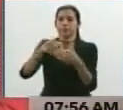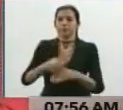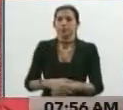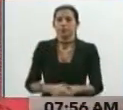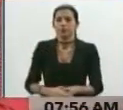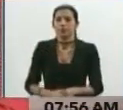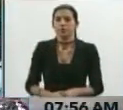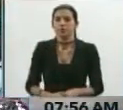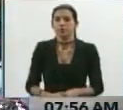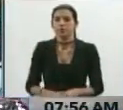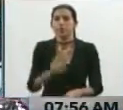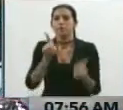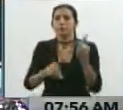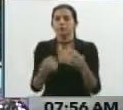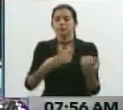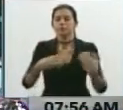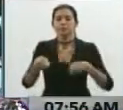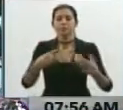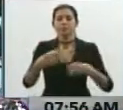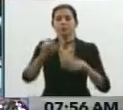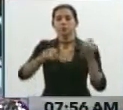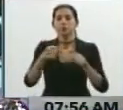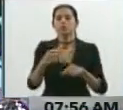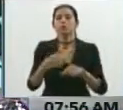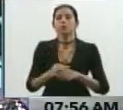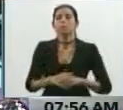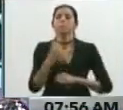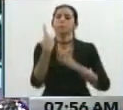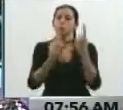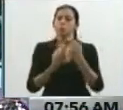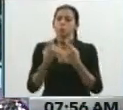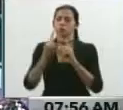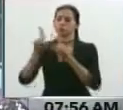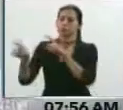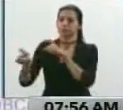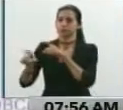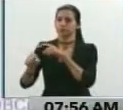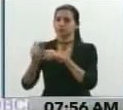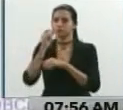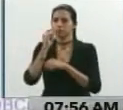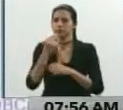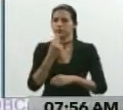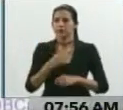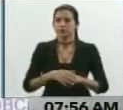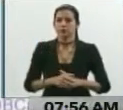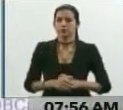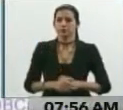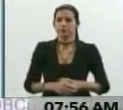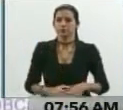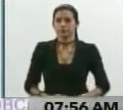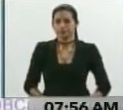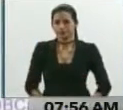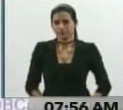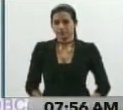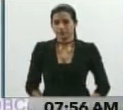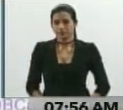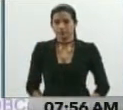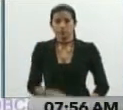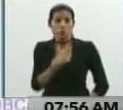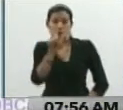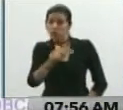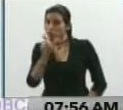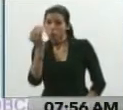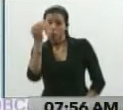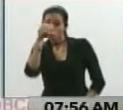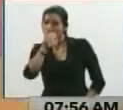gente como siempre aquí en el desayuno y queremos leer lo inmediato compartirla junto a ti sin plenos rodríguez nos dicen lo que no estén de acuerdo con la suspensión